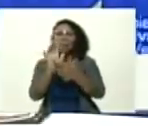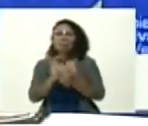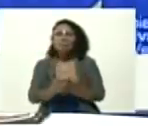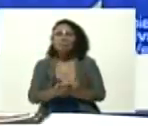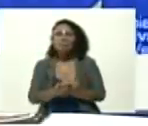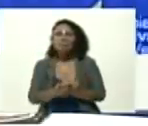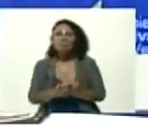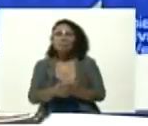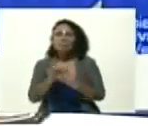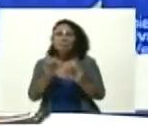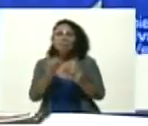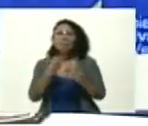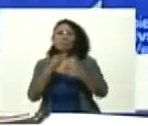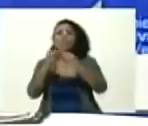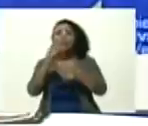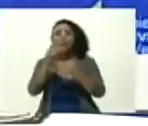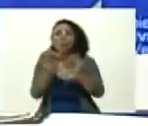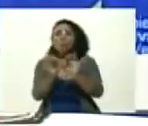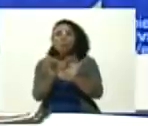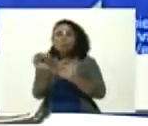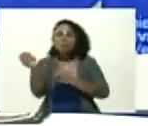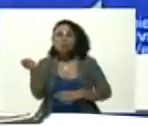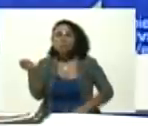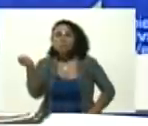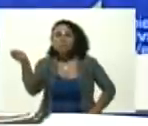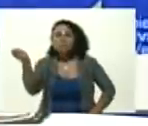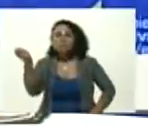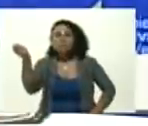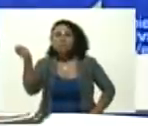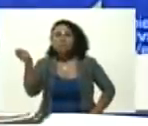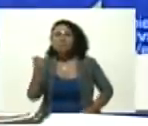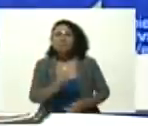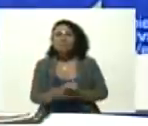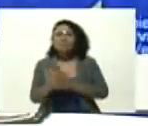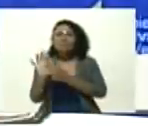un alambre, préstale un alambre ahí para que muestre